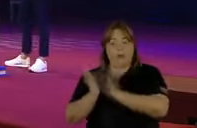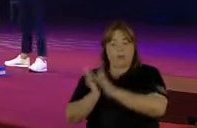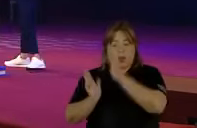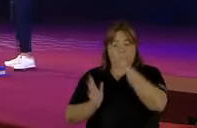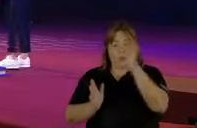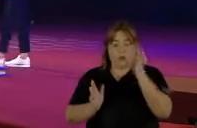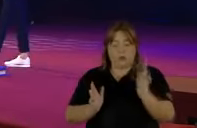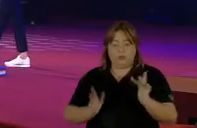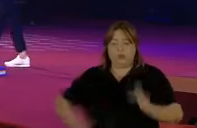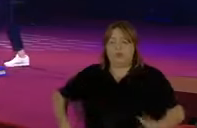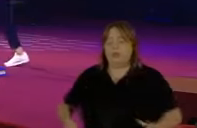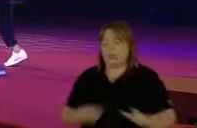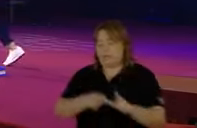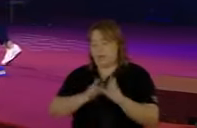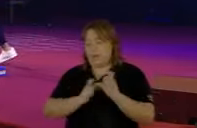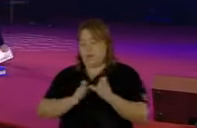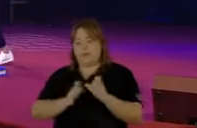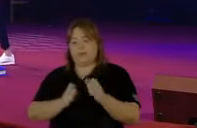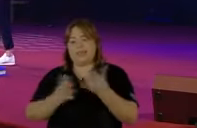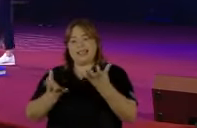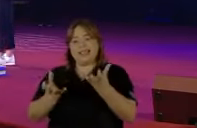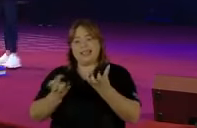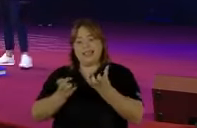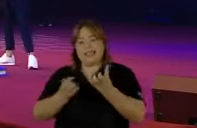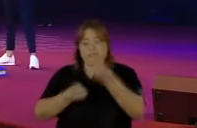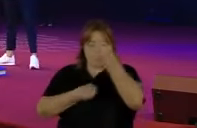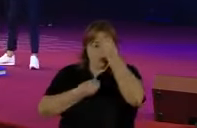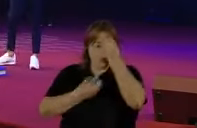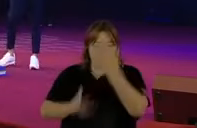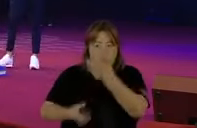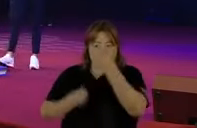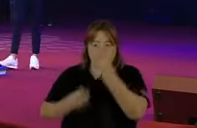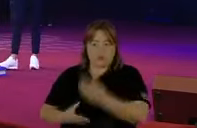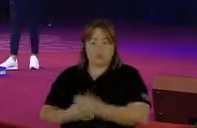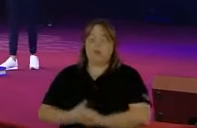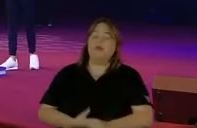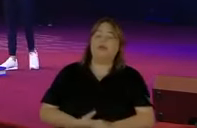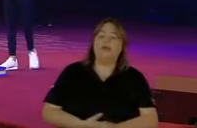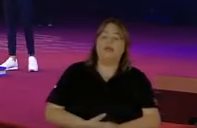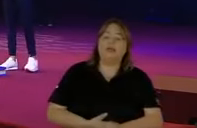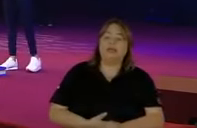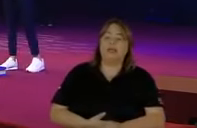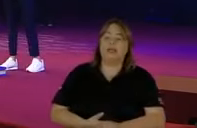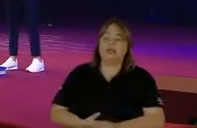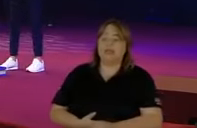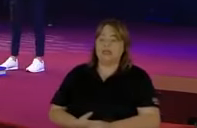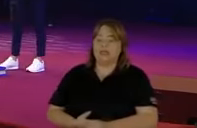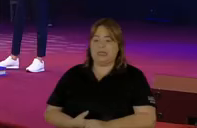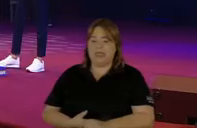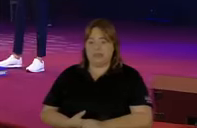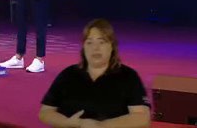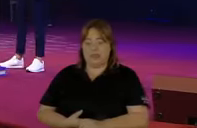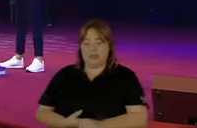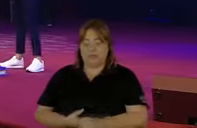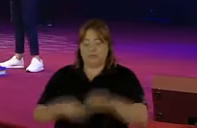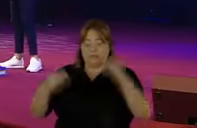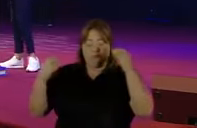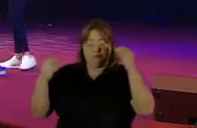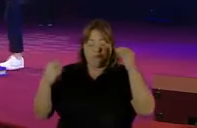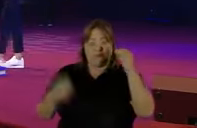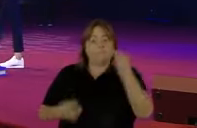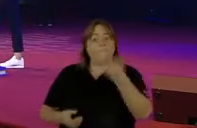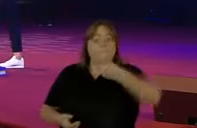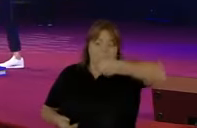Ahora sí. Rapidito, iglesia. Queremos dejarles saber que la Senda Pisa, junto con el Ministerio de Misiones y Generación